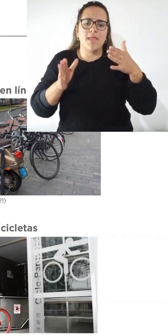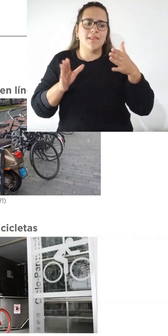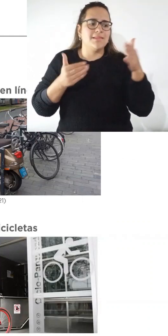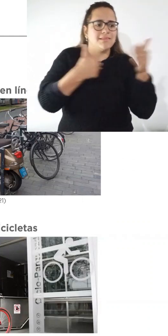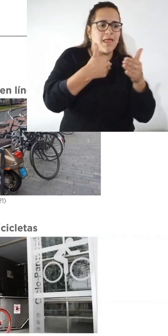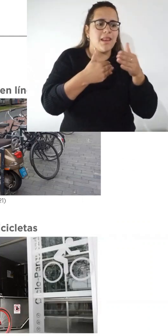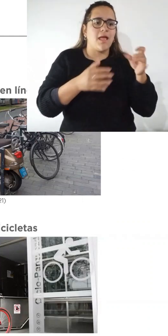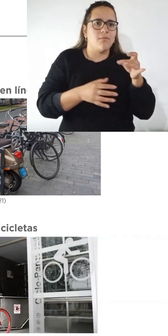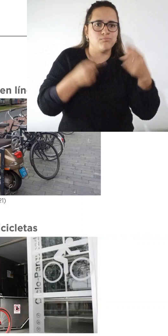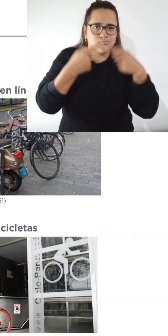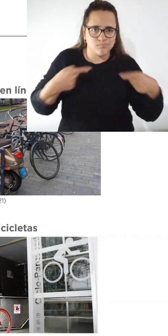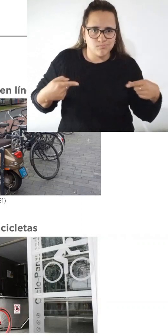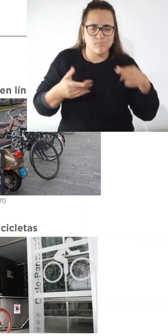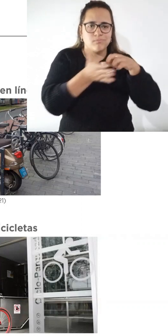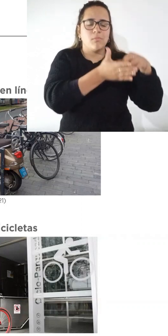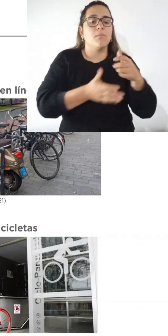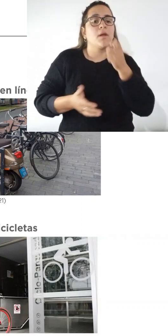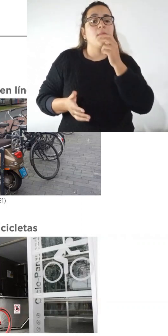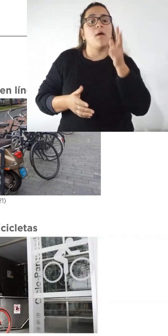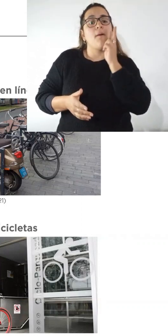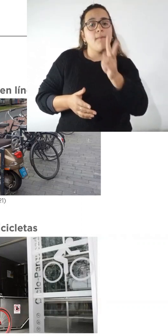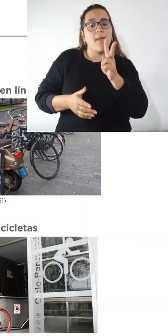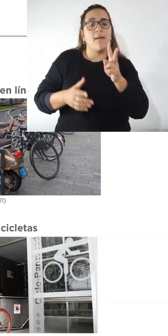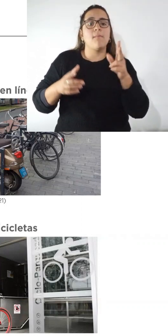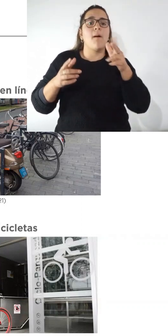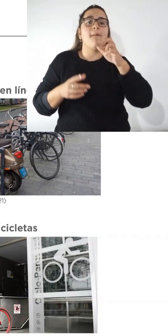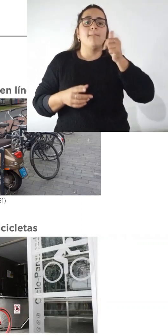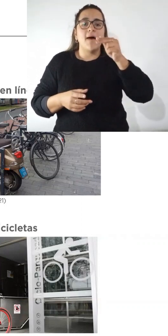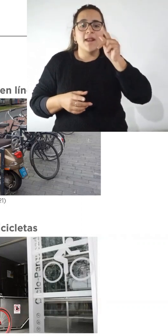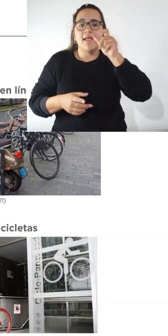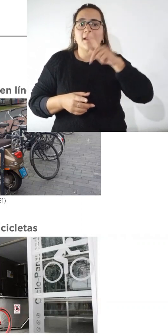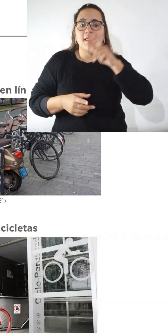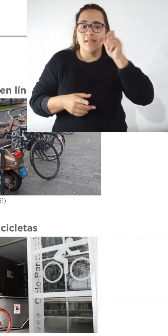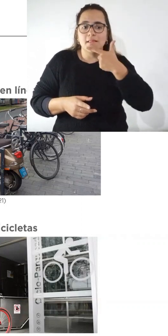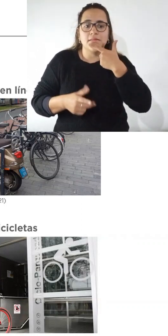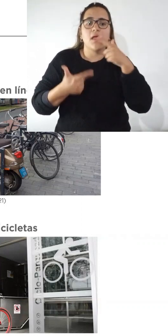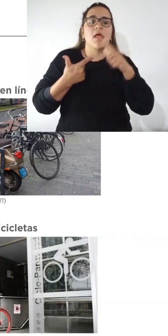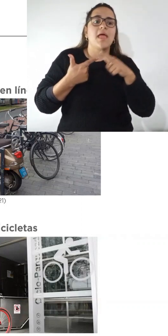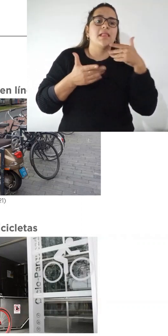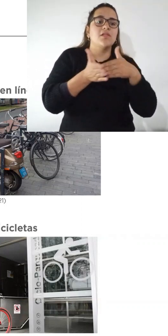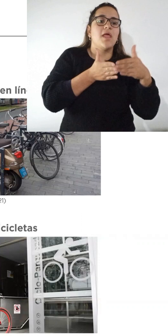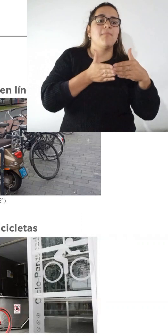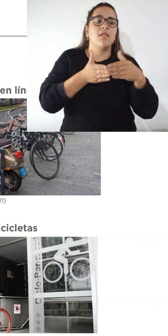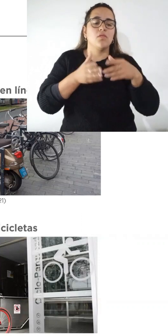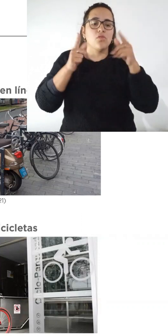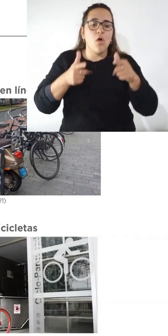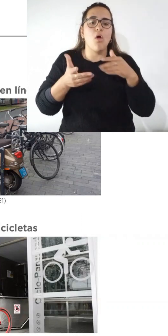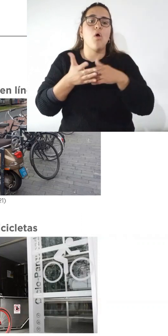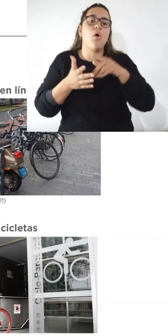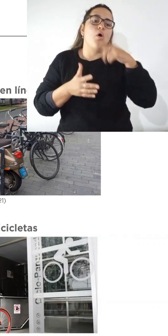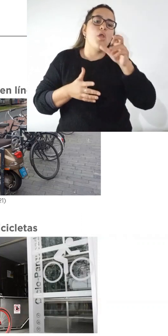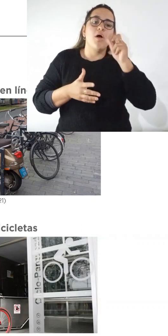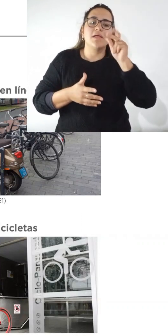disponibles alrededor de las estaciones en Lima. Entonces acá vemos, por ejemplo, en la talla S parklets o estacionamientos en línea o racks, como se